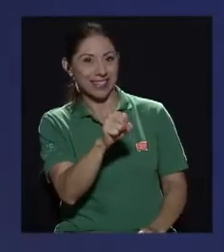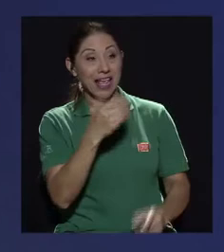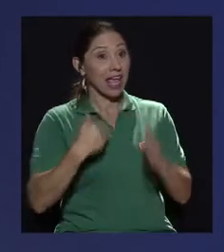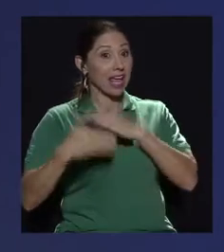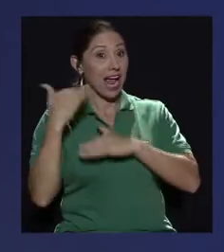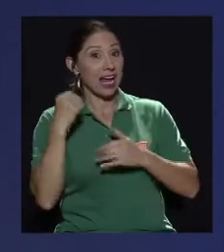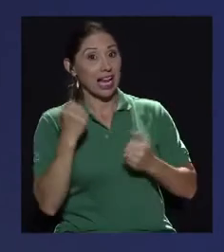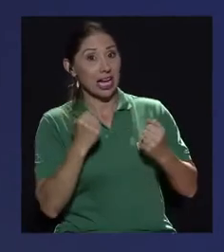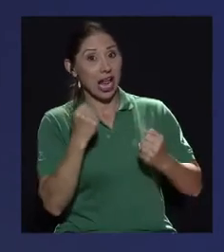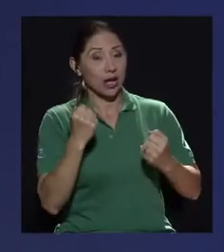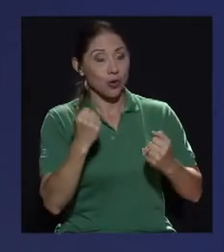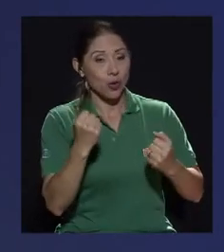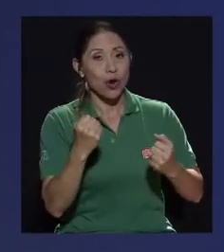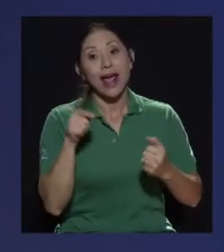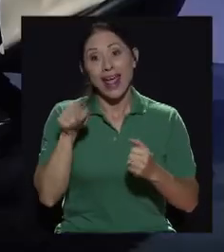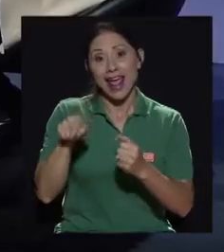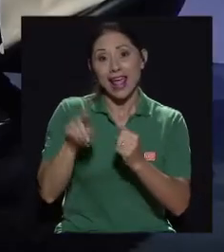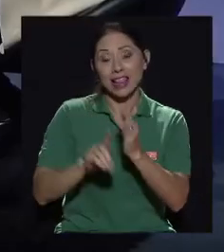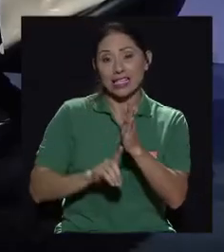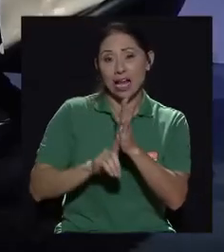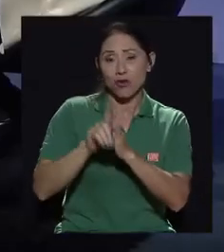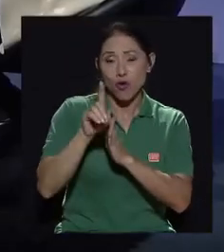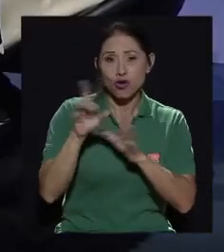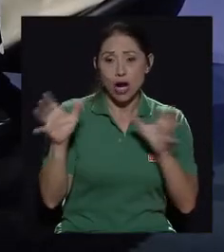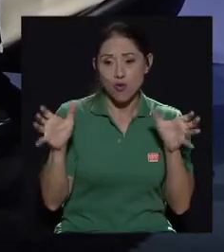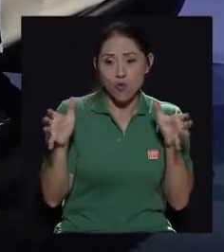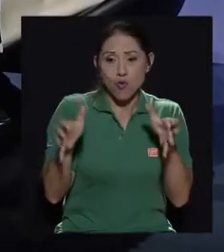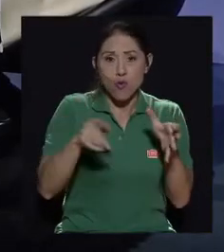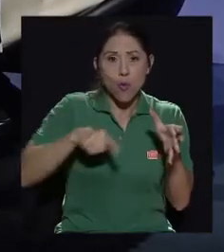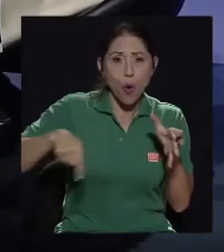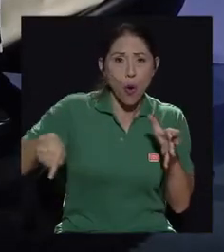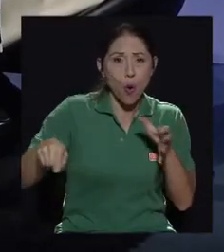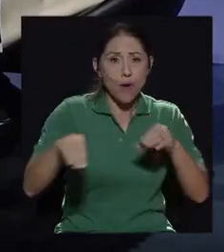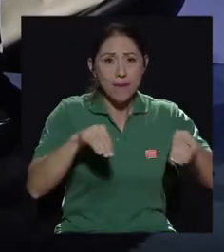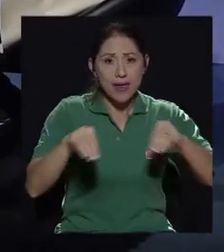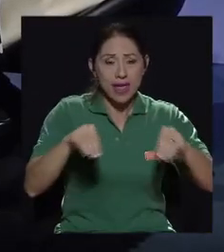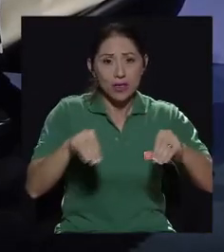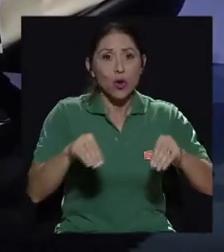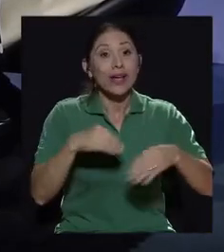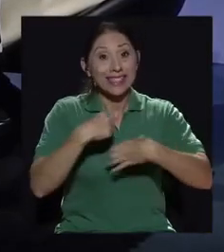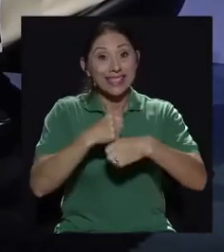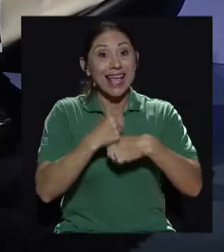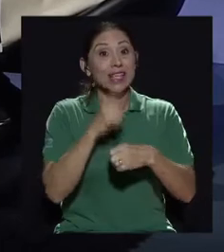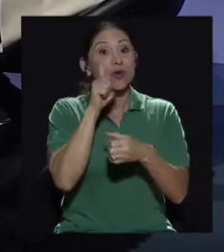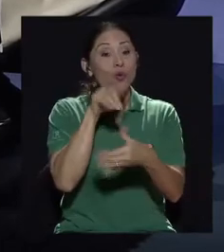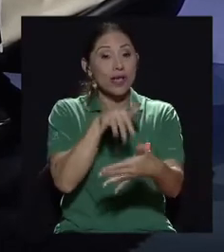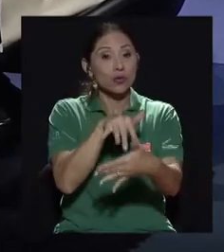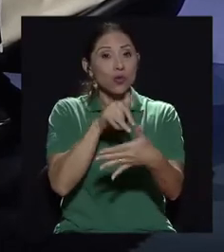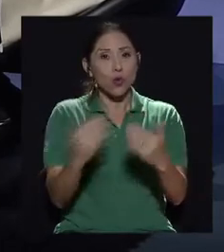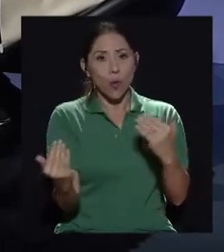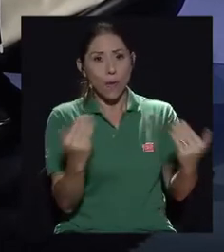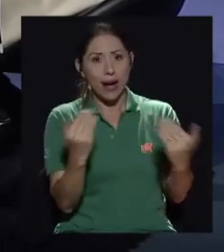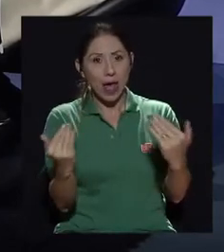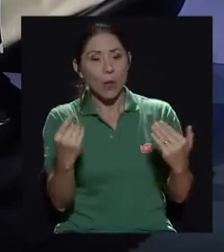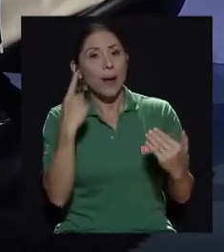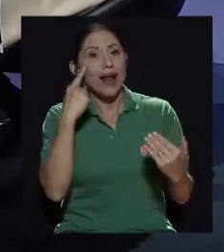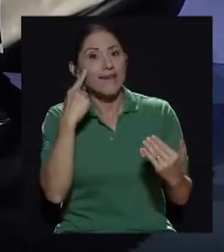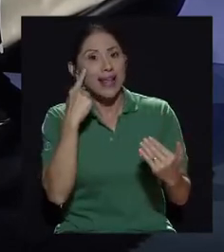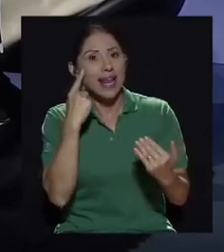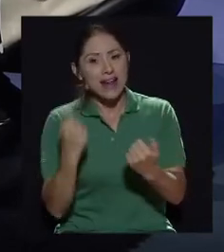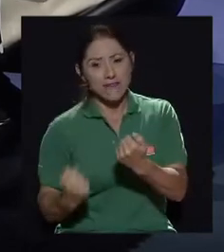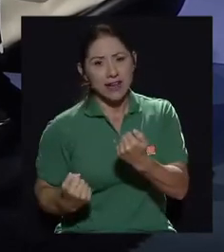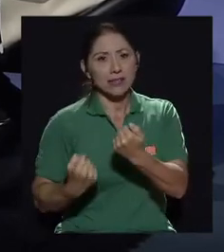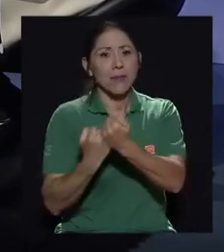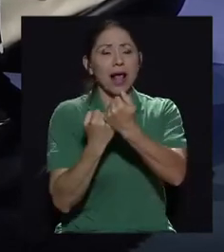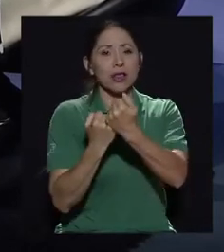el desarrolla todo un movimiento que un estudio comparado que se hizo para ver cuán fuerte era